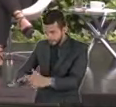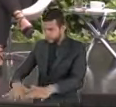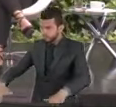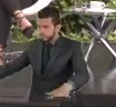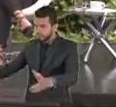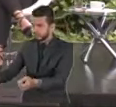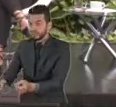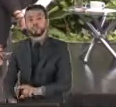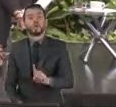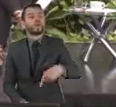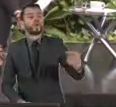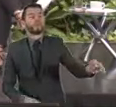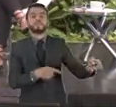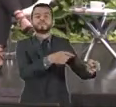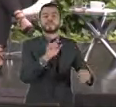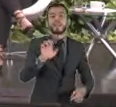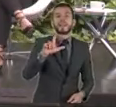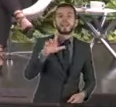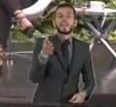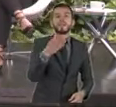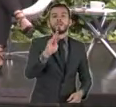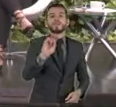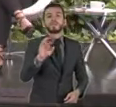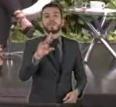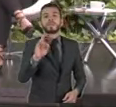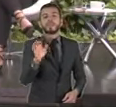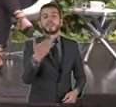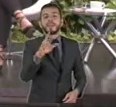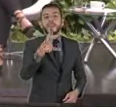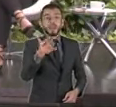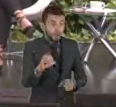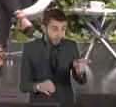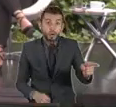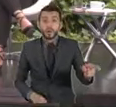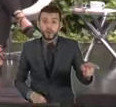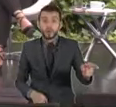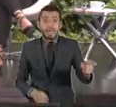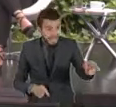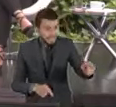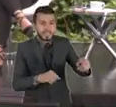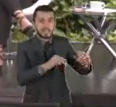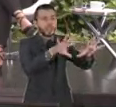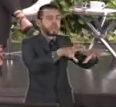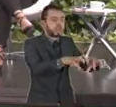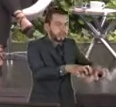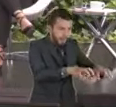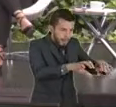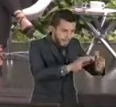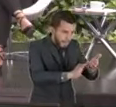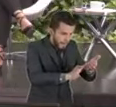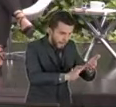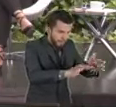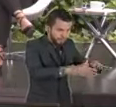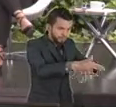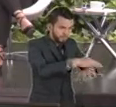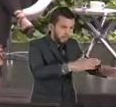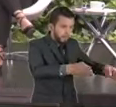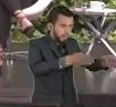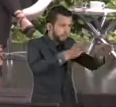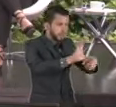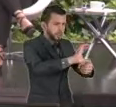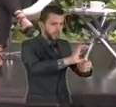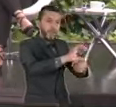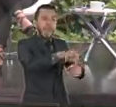oportunidad de consolidarlo como un eje ambiental y donde podamos desarrollar planes parciales que nos hagan una